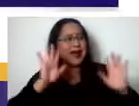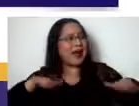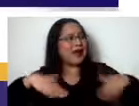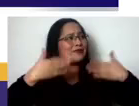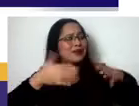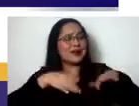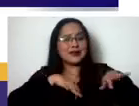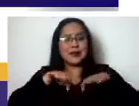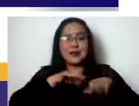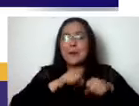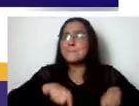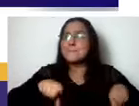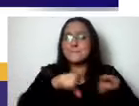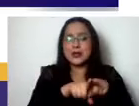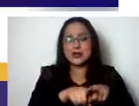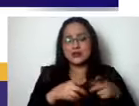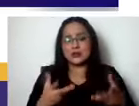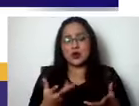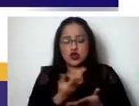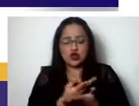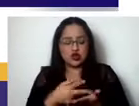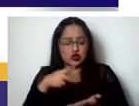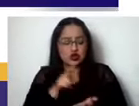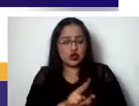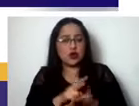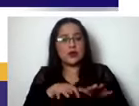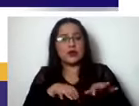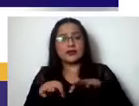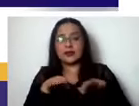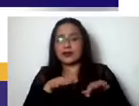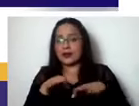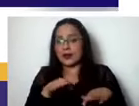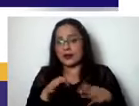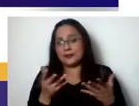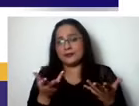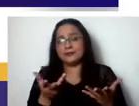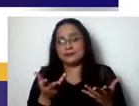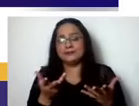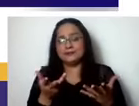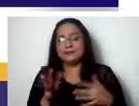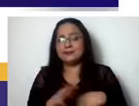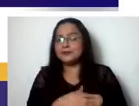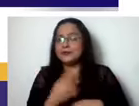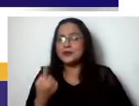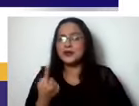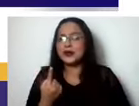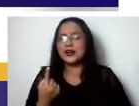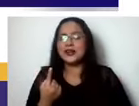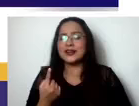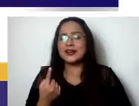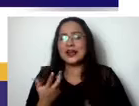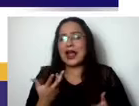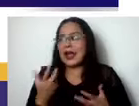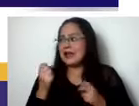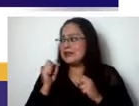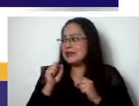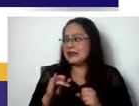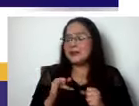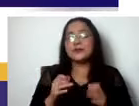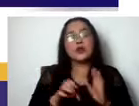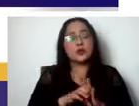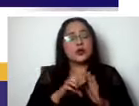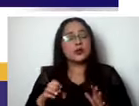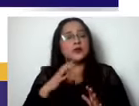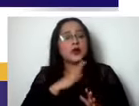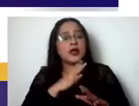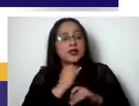eso es como una especie de jornada más también en nuestro trabajo remunerado, porque es muy claro, ¿no? Hay un dato de que, por